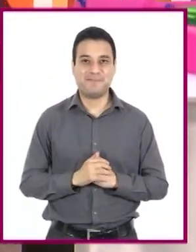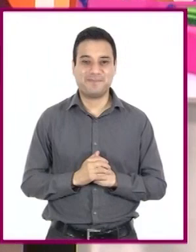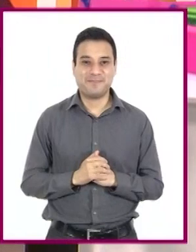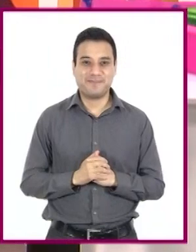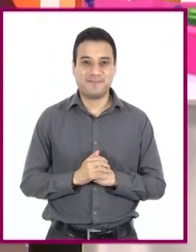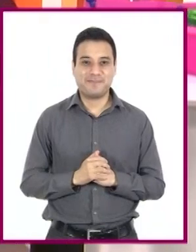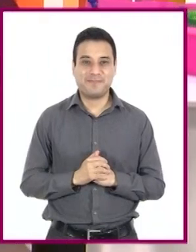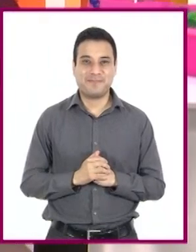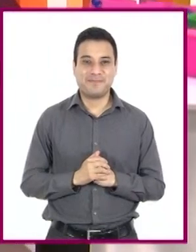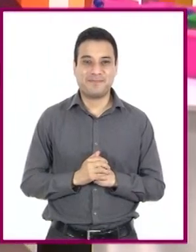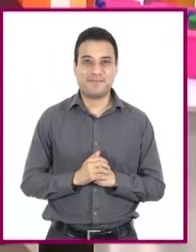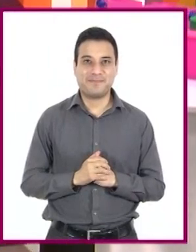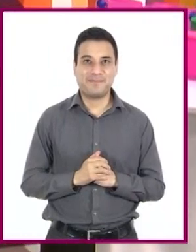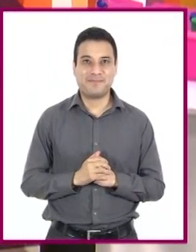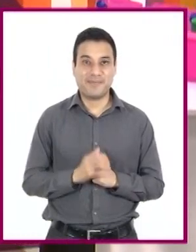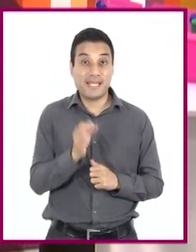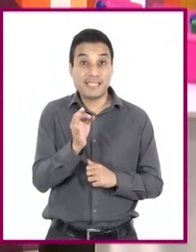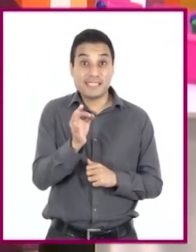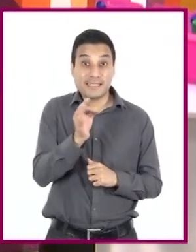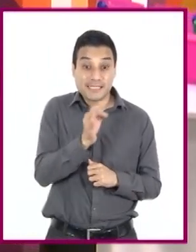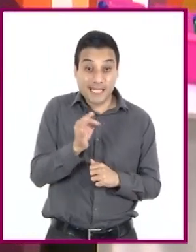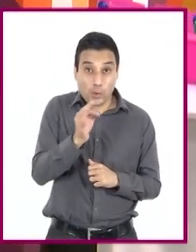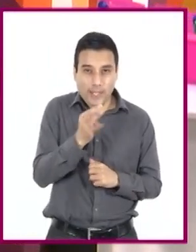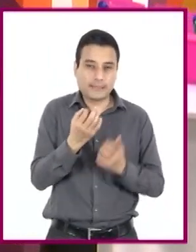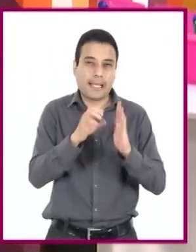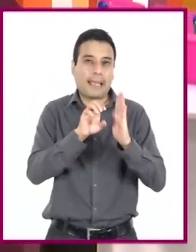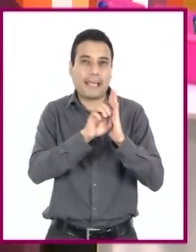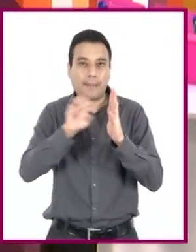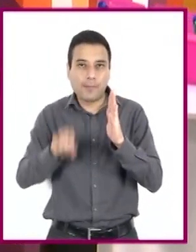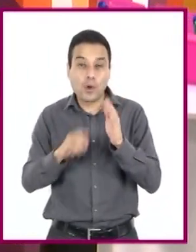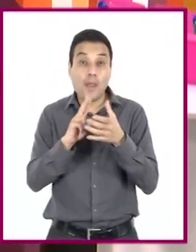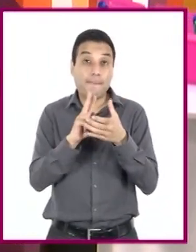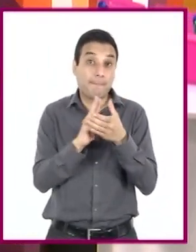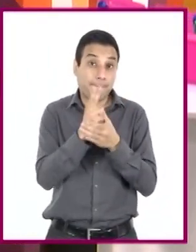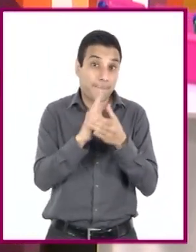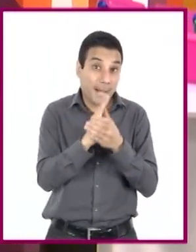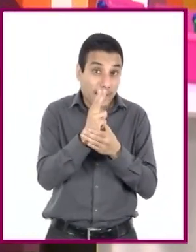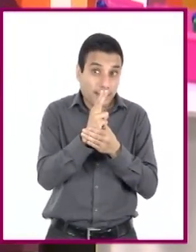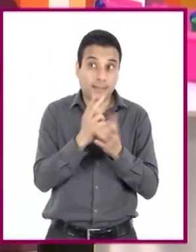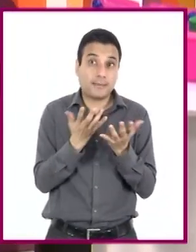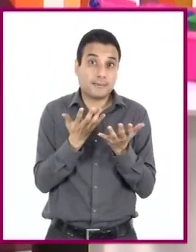Está presente en células de organismos como plantas,